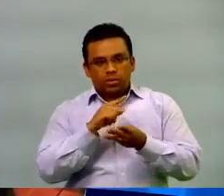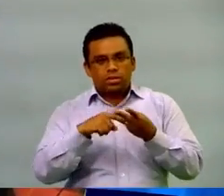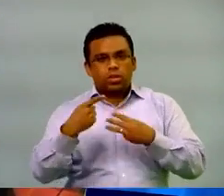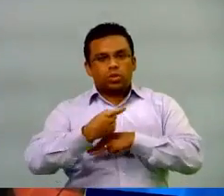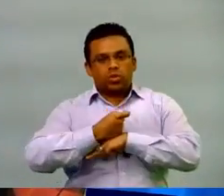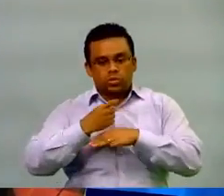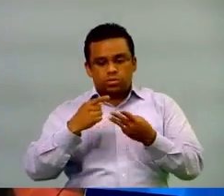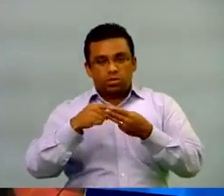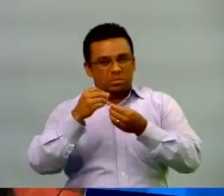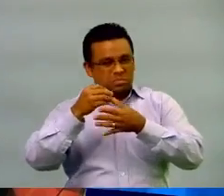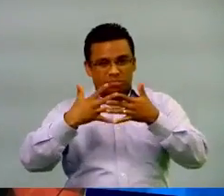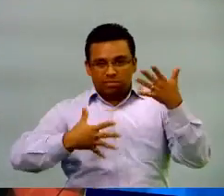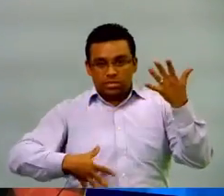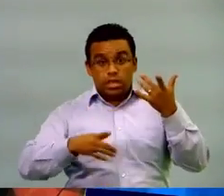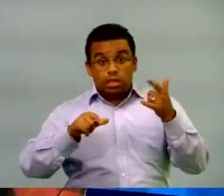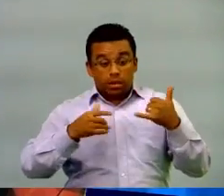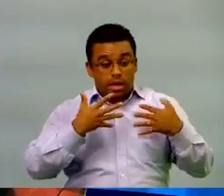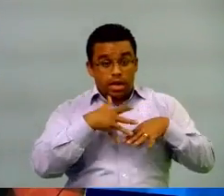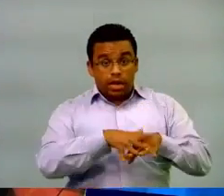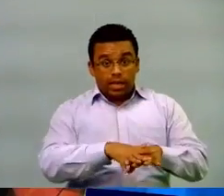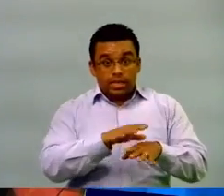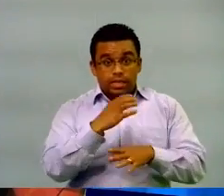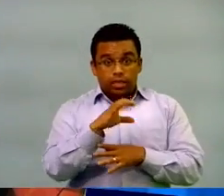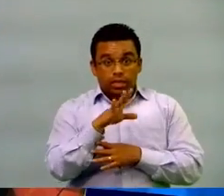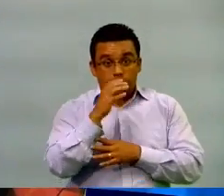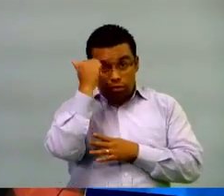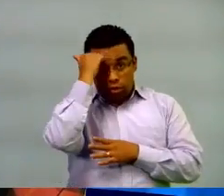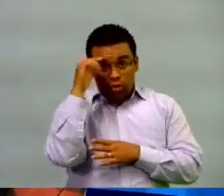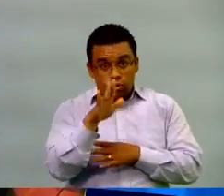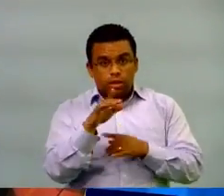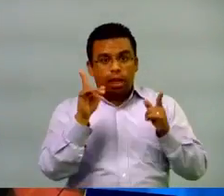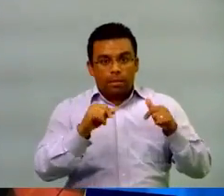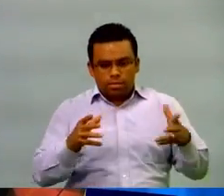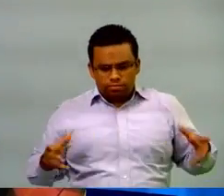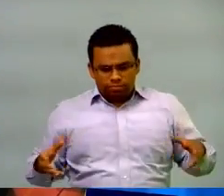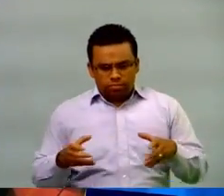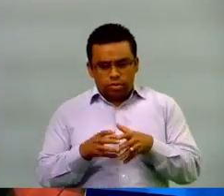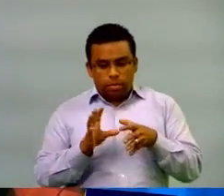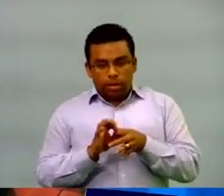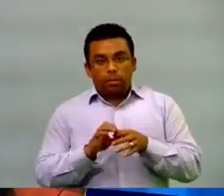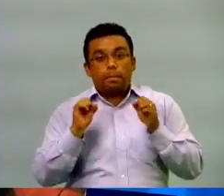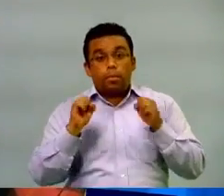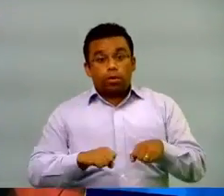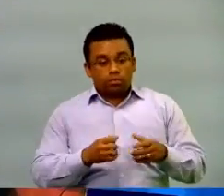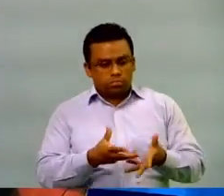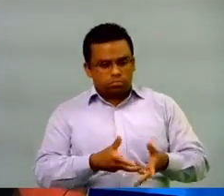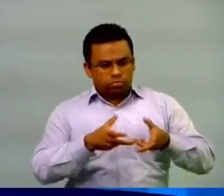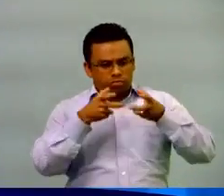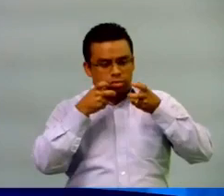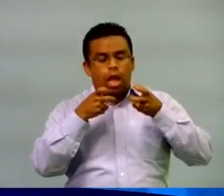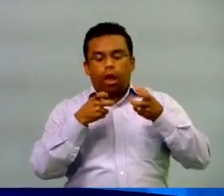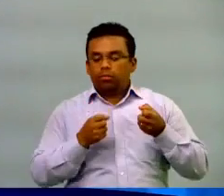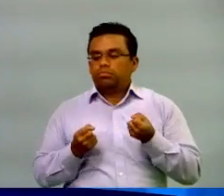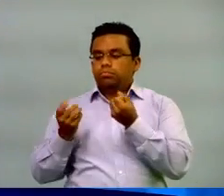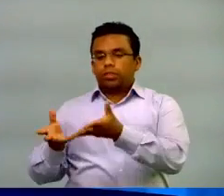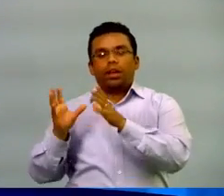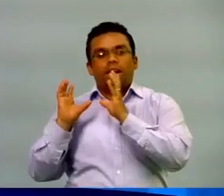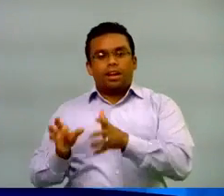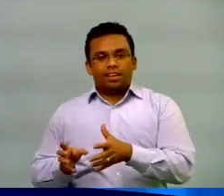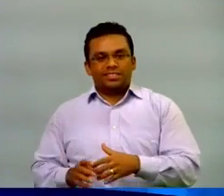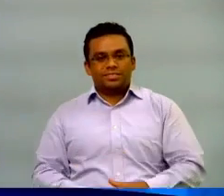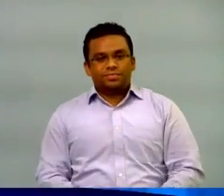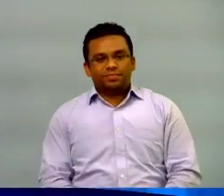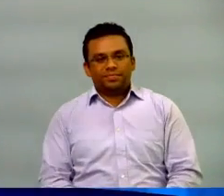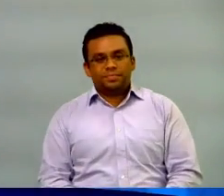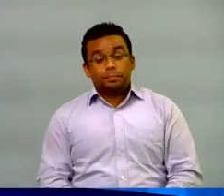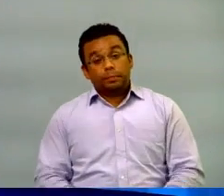el país, sino en otros países, también nosotros podamos permearlas y llevarlas al aula de clase. Muy bien, perfecto. Bueno, pues